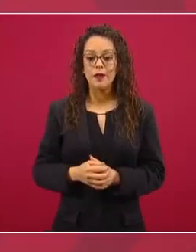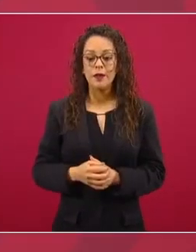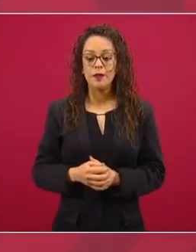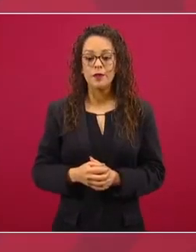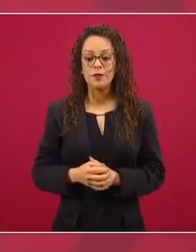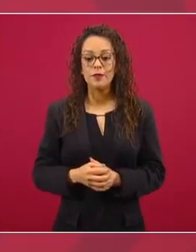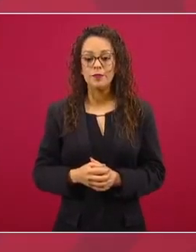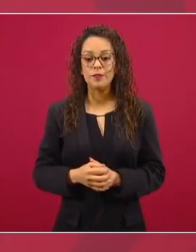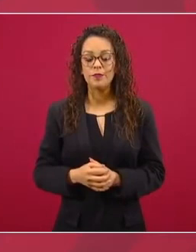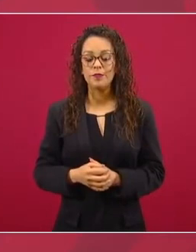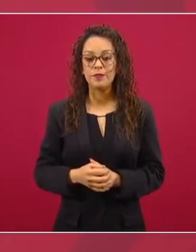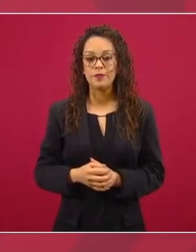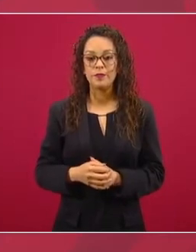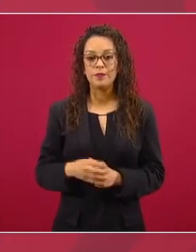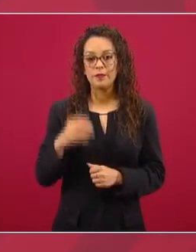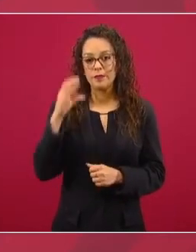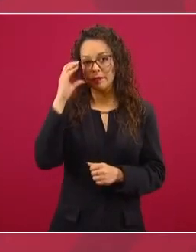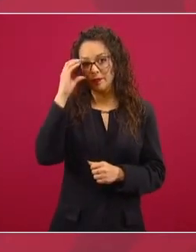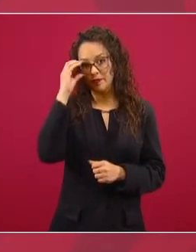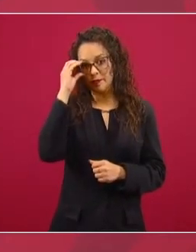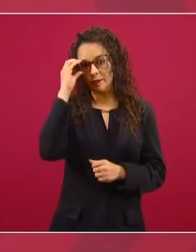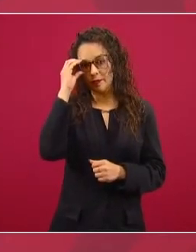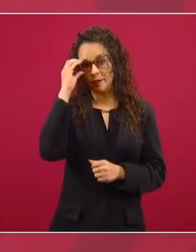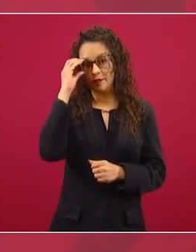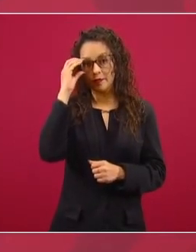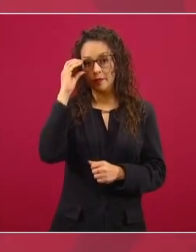cuando la Marina